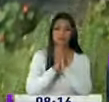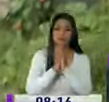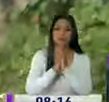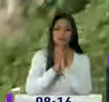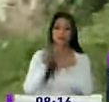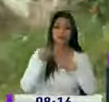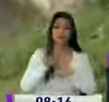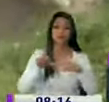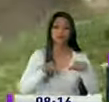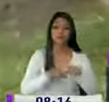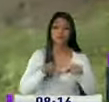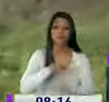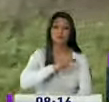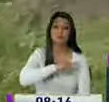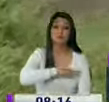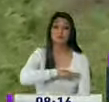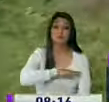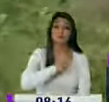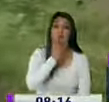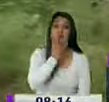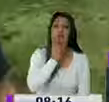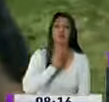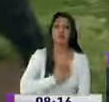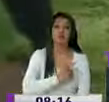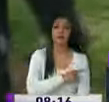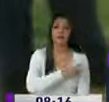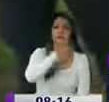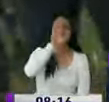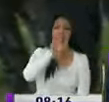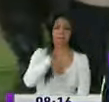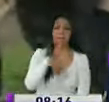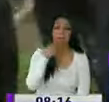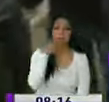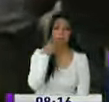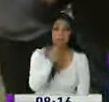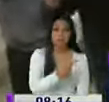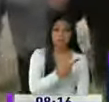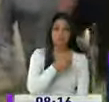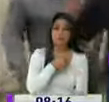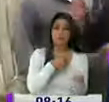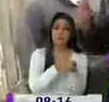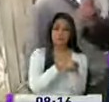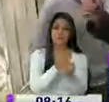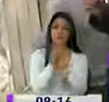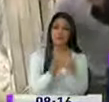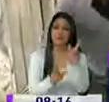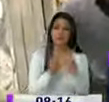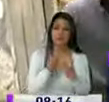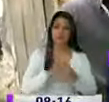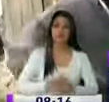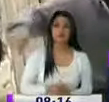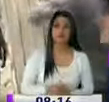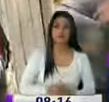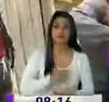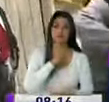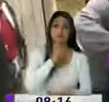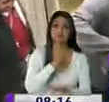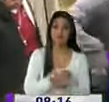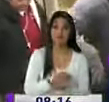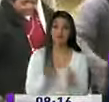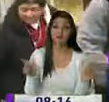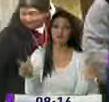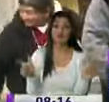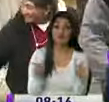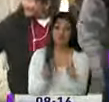la administración zonal Eloy Alfaro, para que venga y contribuya con la ciudadanía. Si bien es cierto, sí, es un